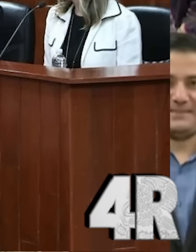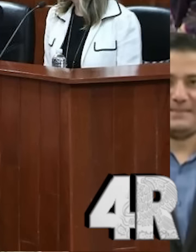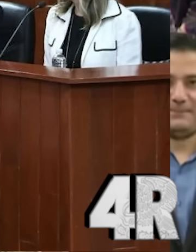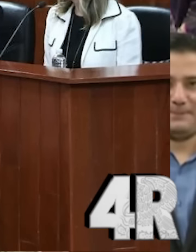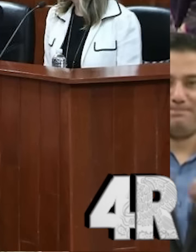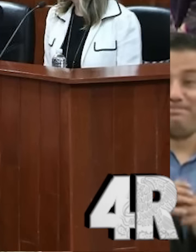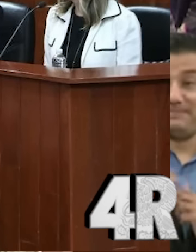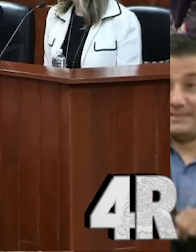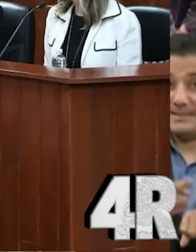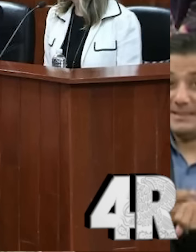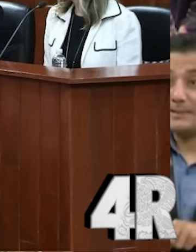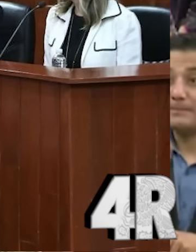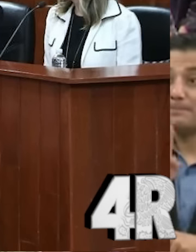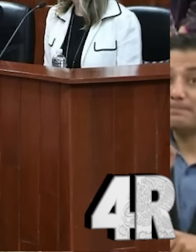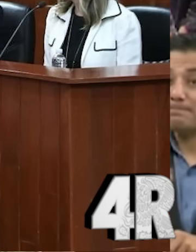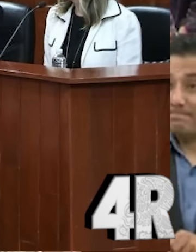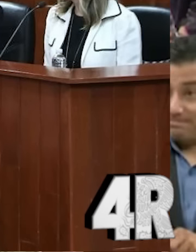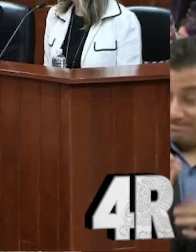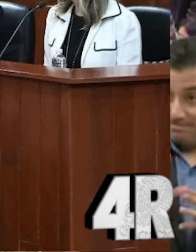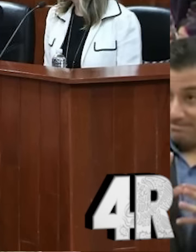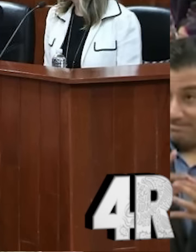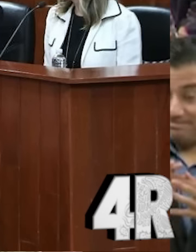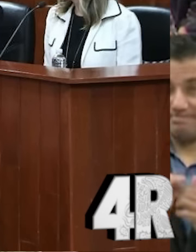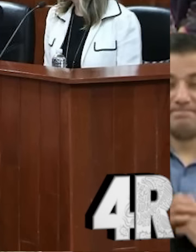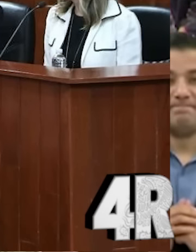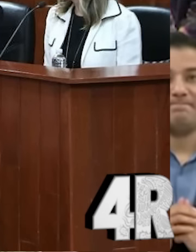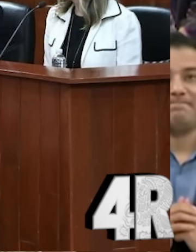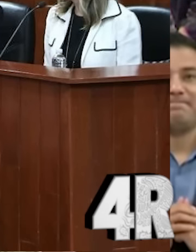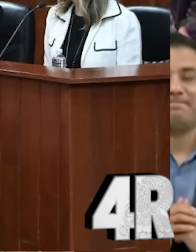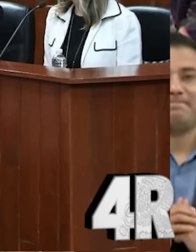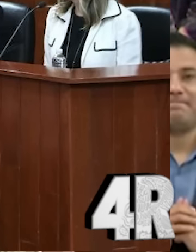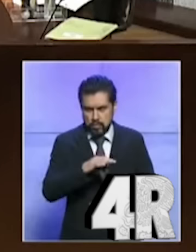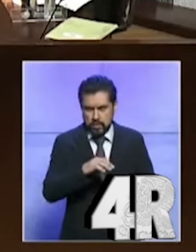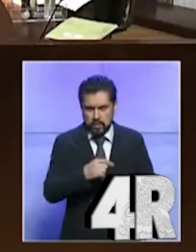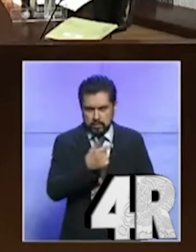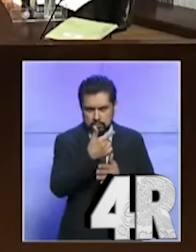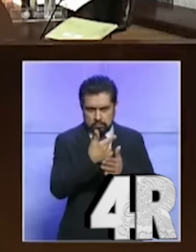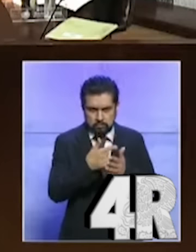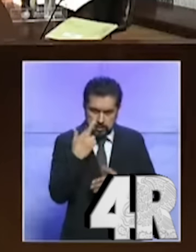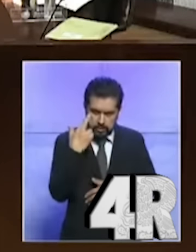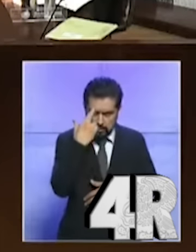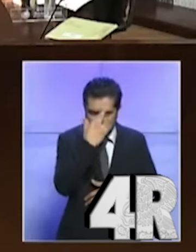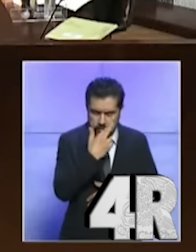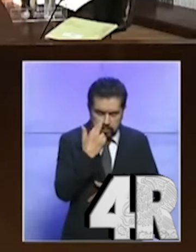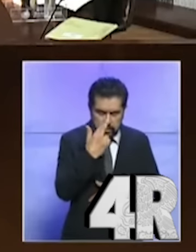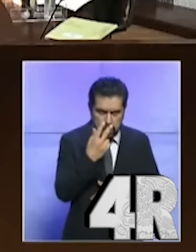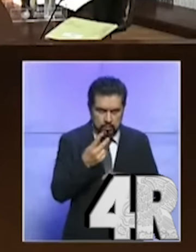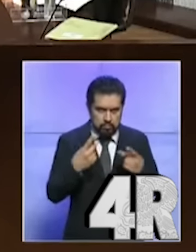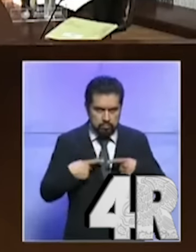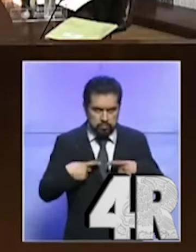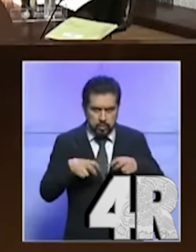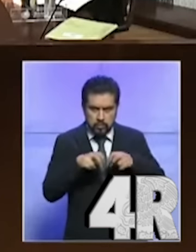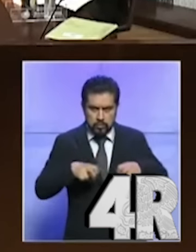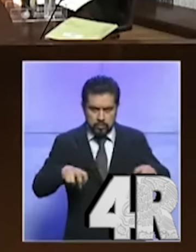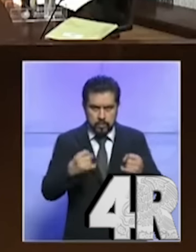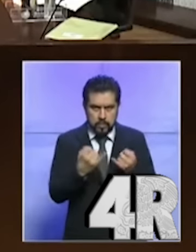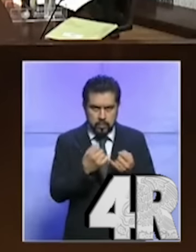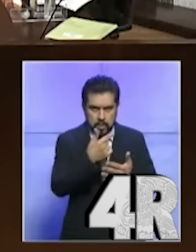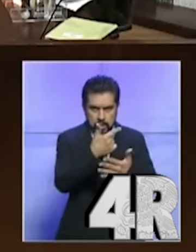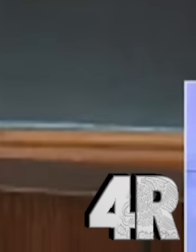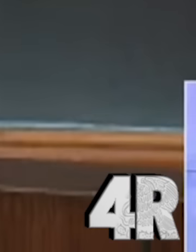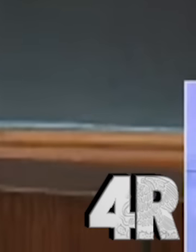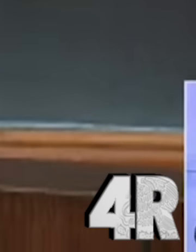a nivel electoral. Y por otra parte, vemos esta guerra interna que hay dentro del Poder Judicial, dado que el Consejo de la Judicatura